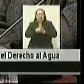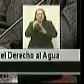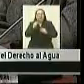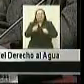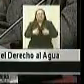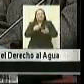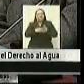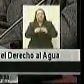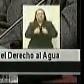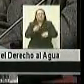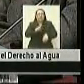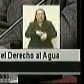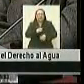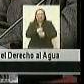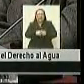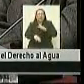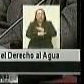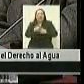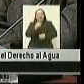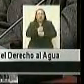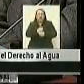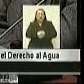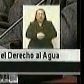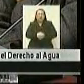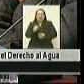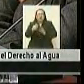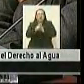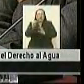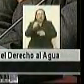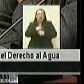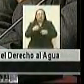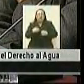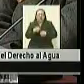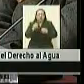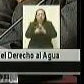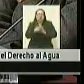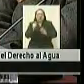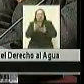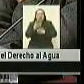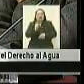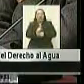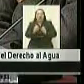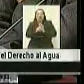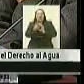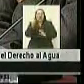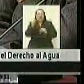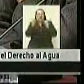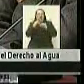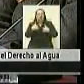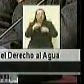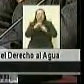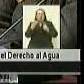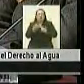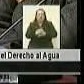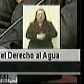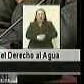a una existencia digna y las condiciones básicas para el ejercicio de otros derechos humanos, como el derecho a la educación o el derecho a la identidad